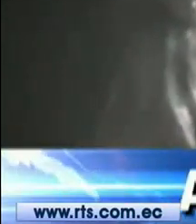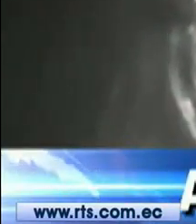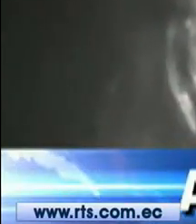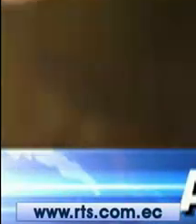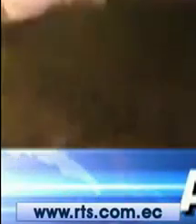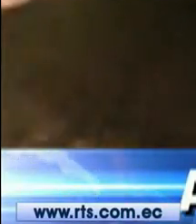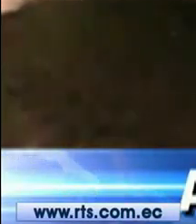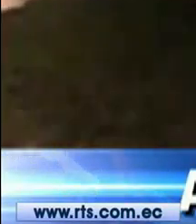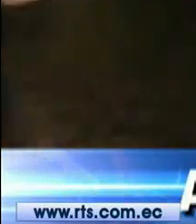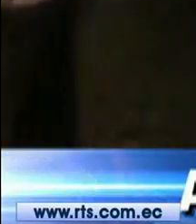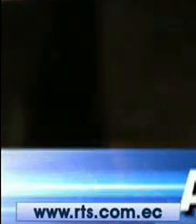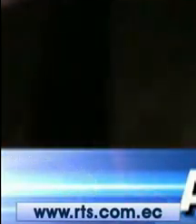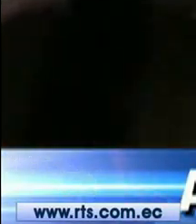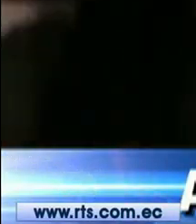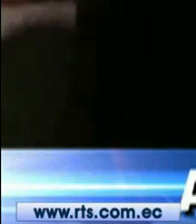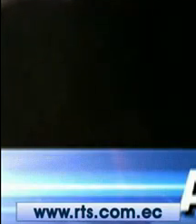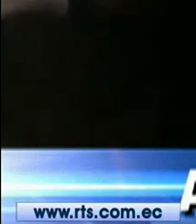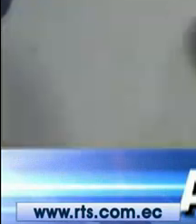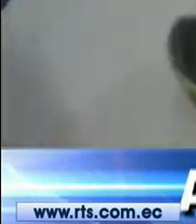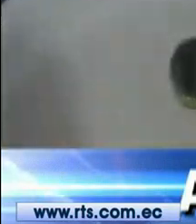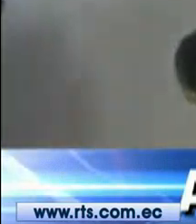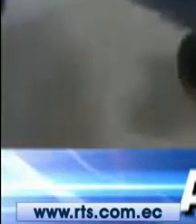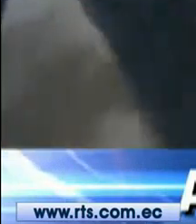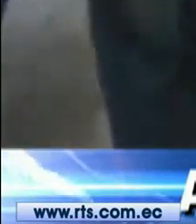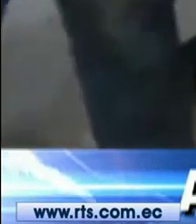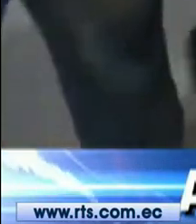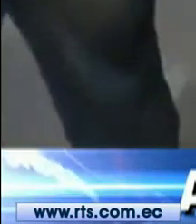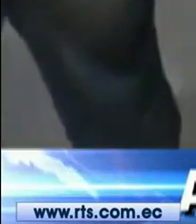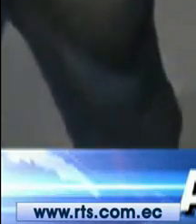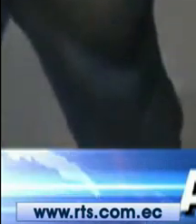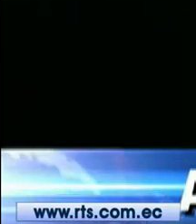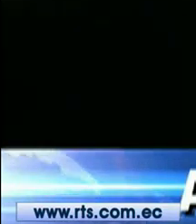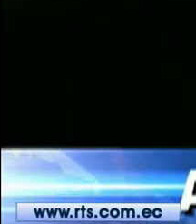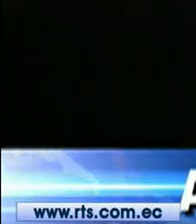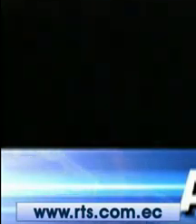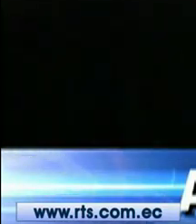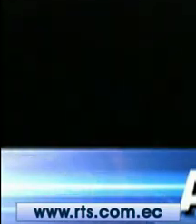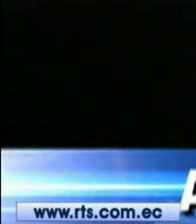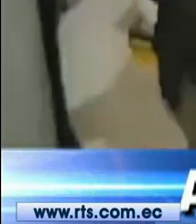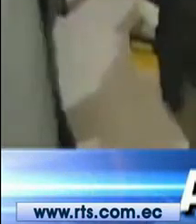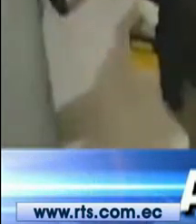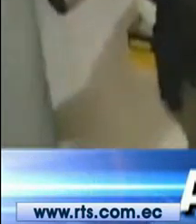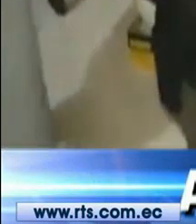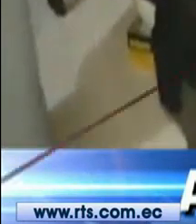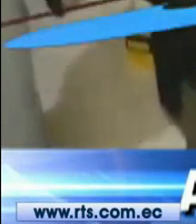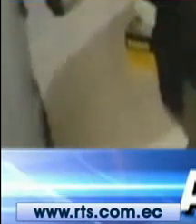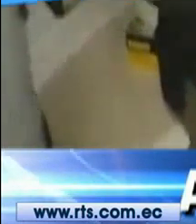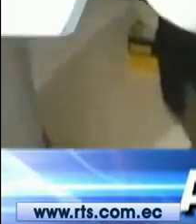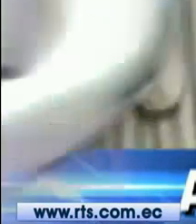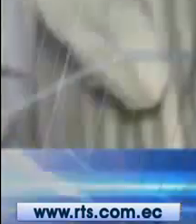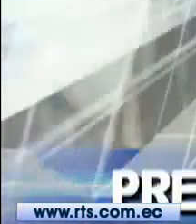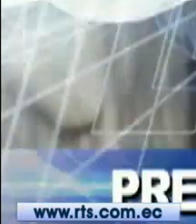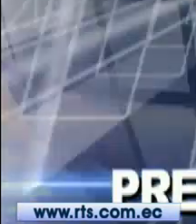Varias armas fueron confiscadas durante un operativo entre la policía e inteligencia militar.